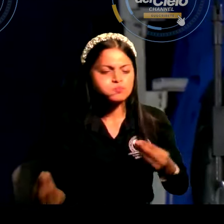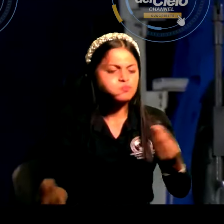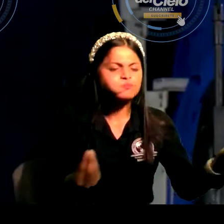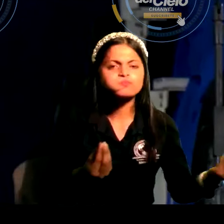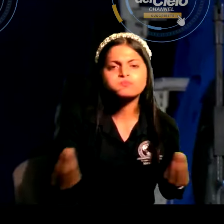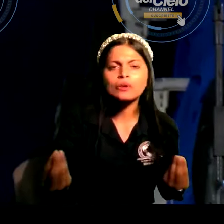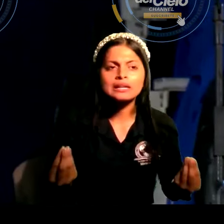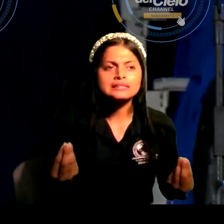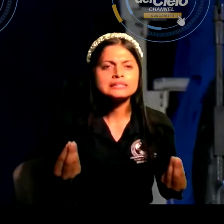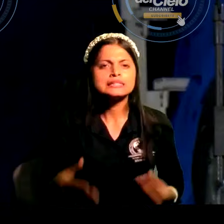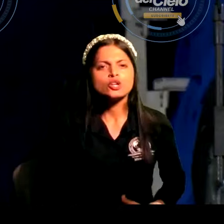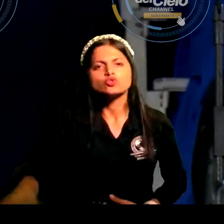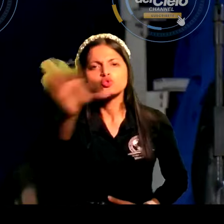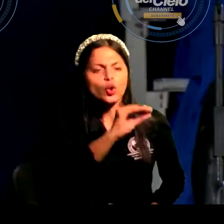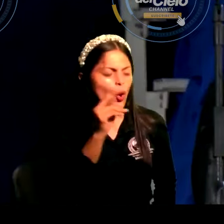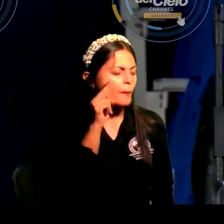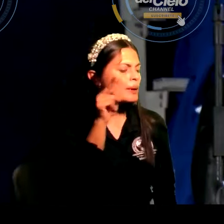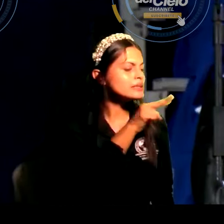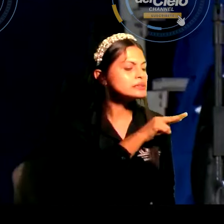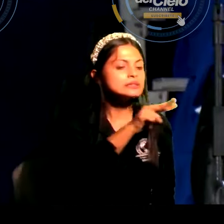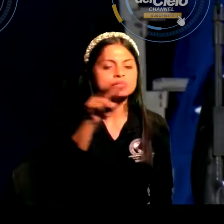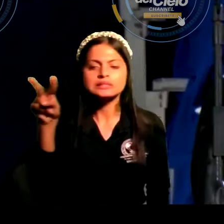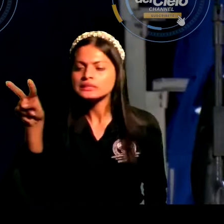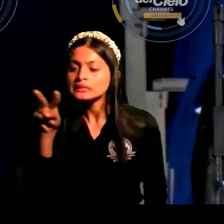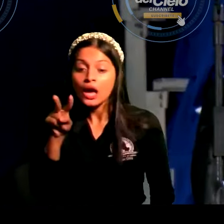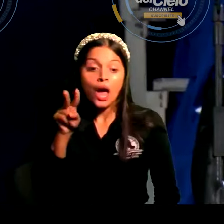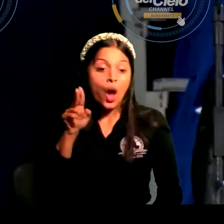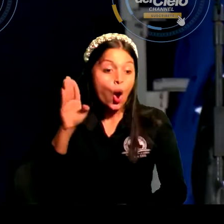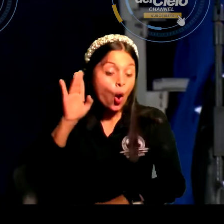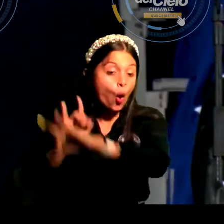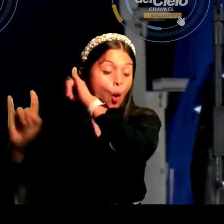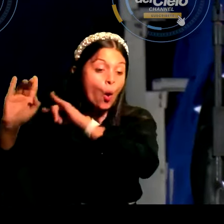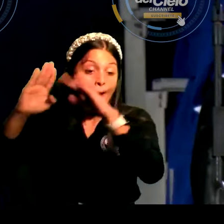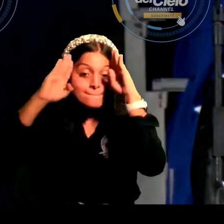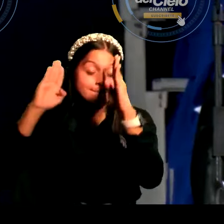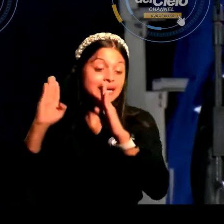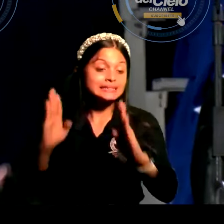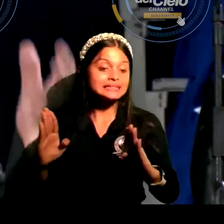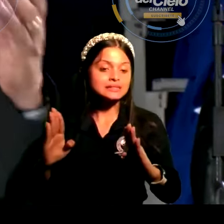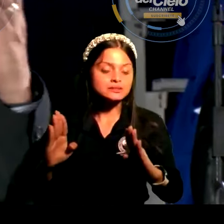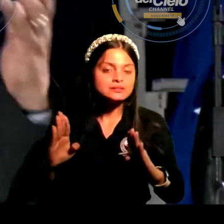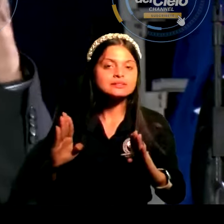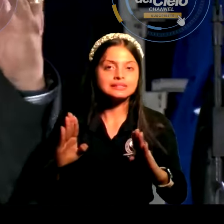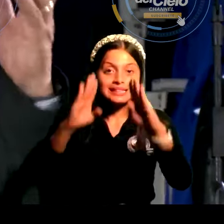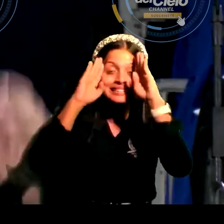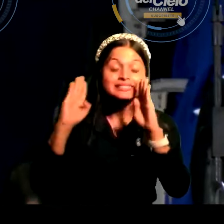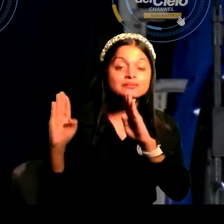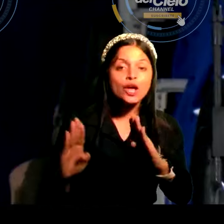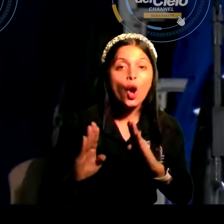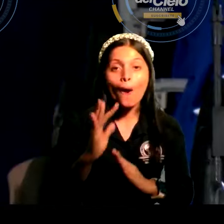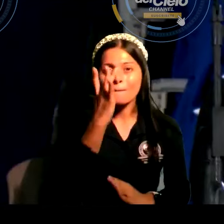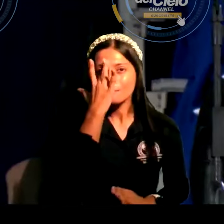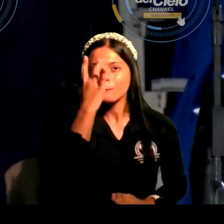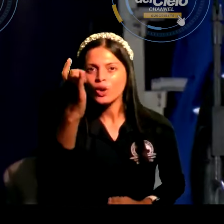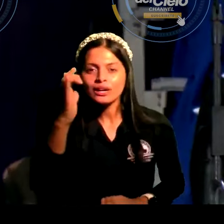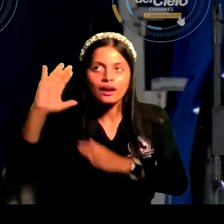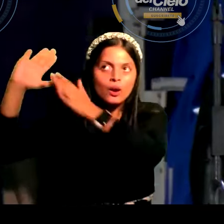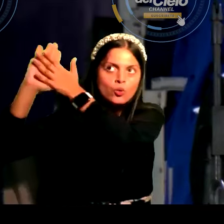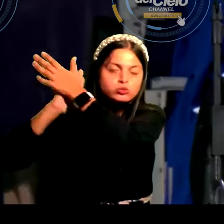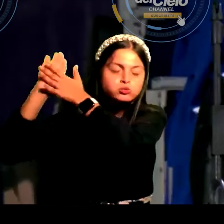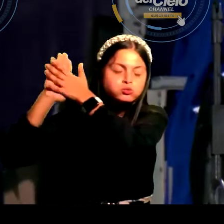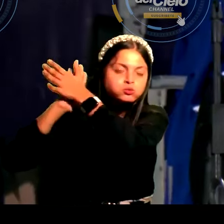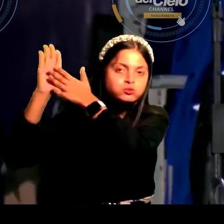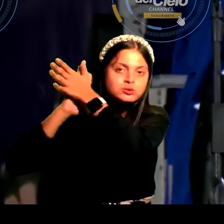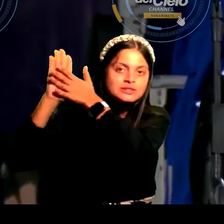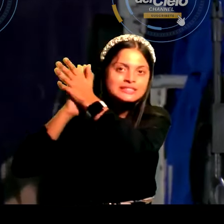Ezequías, reyes de Judá. Oíd, cielos, y escucha tu tierra. Porque habla Jehová: crié